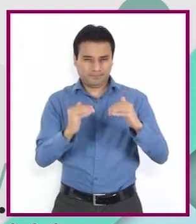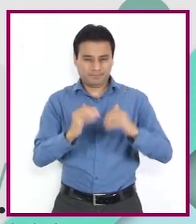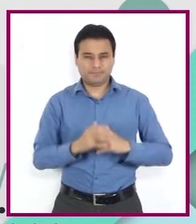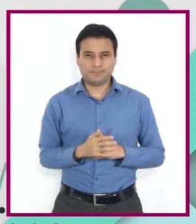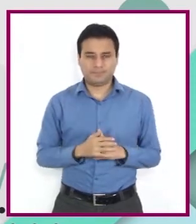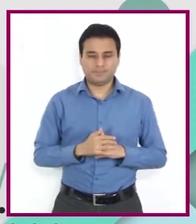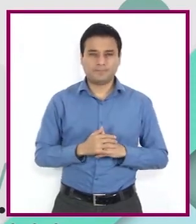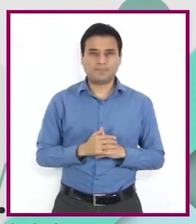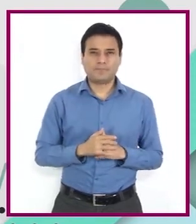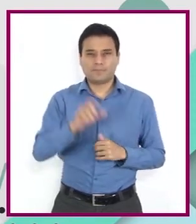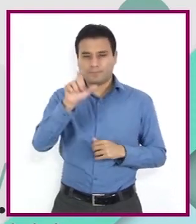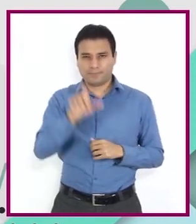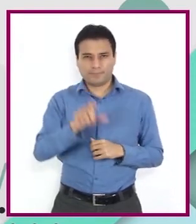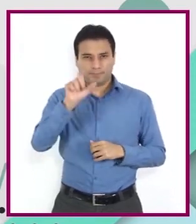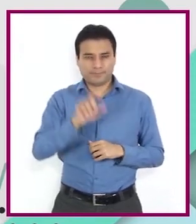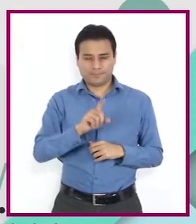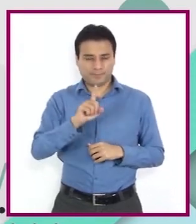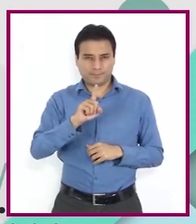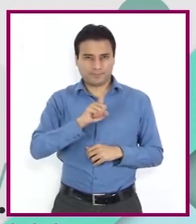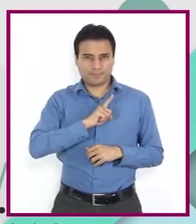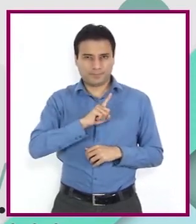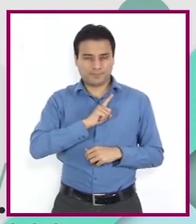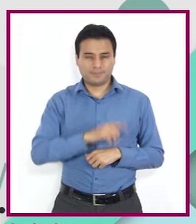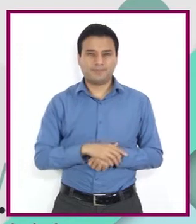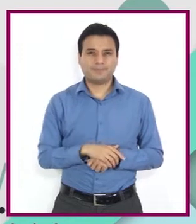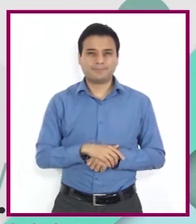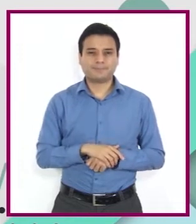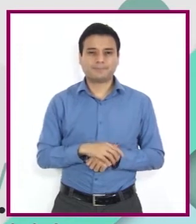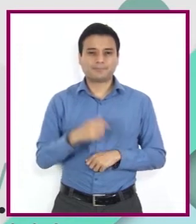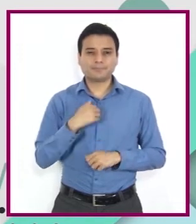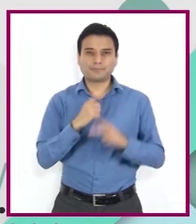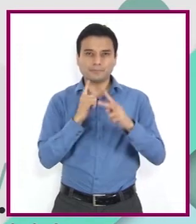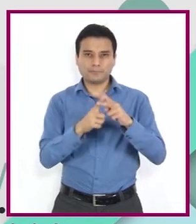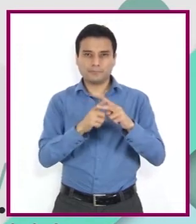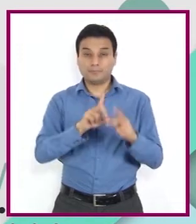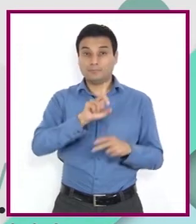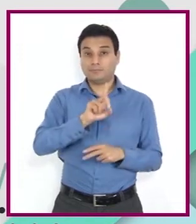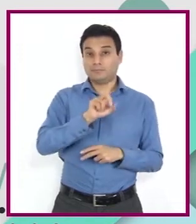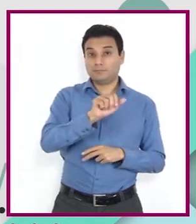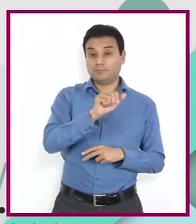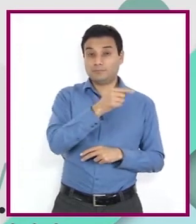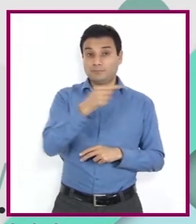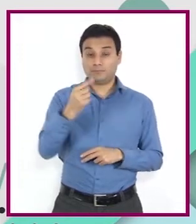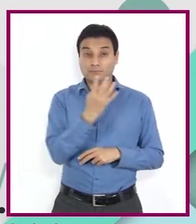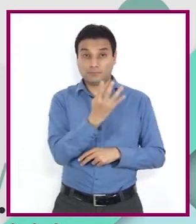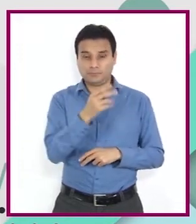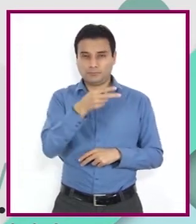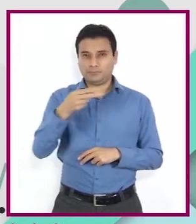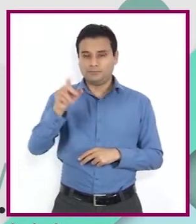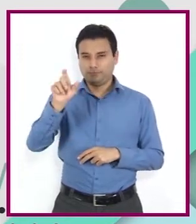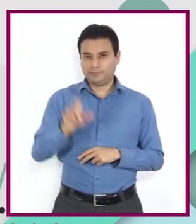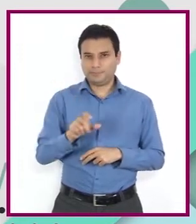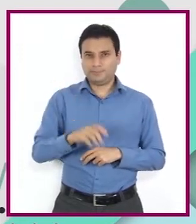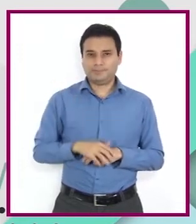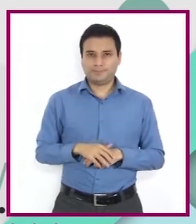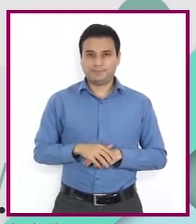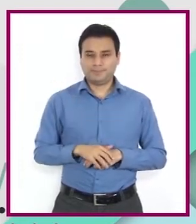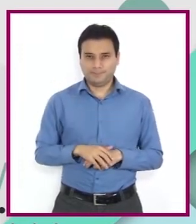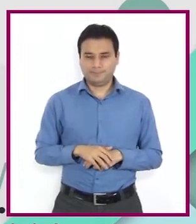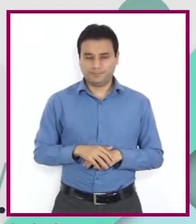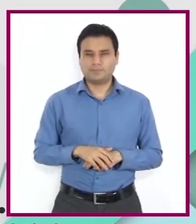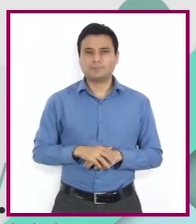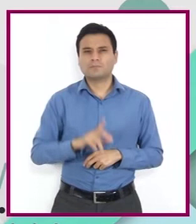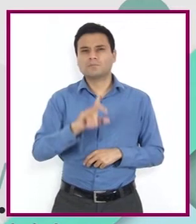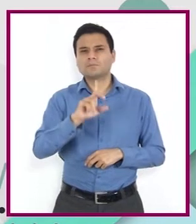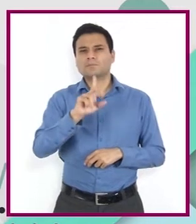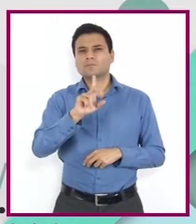para despejar X y encontrar su valor. Obtenemos 36 cuartos es igual a X. Resolvemos el cociente para